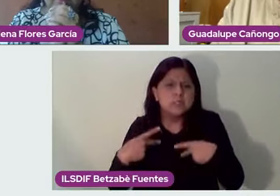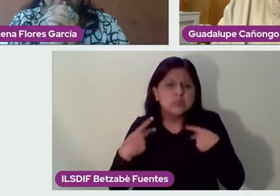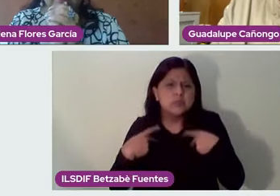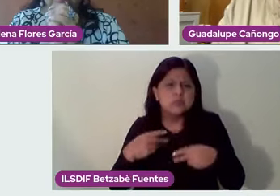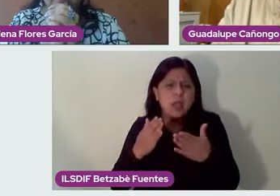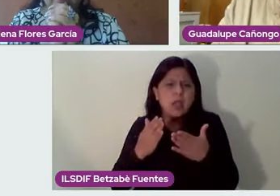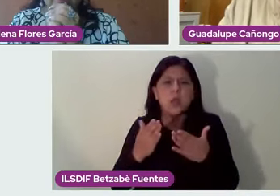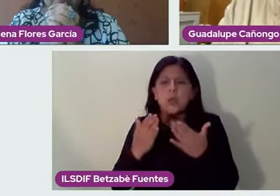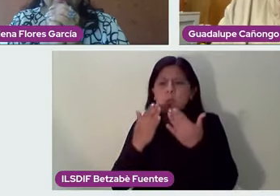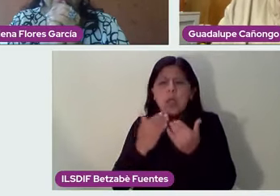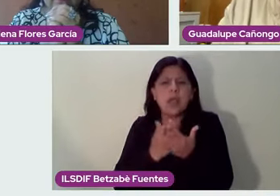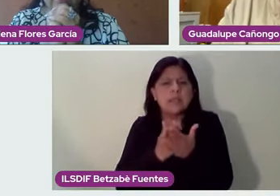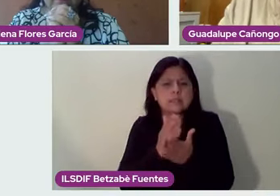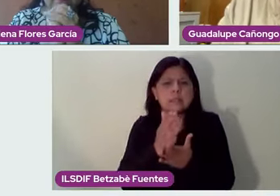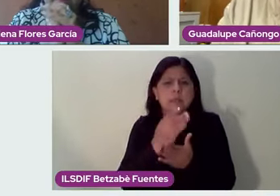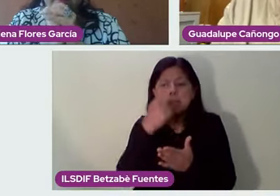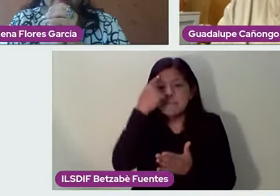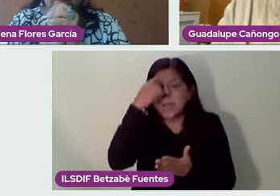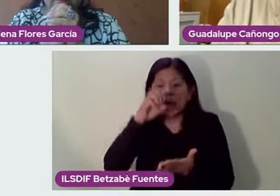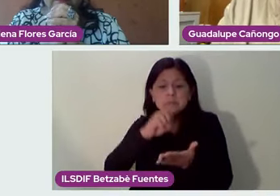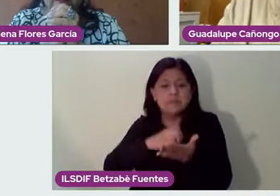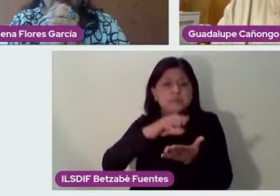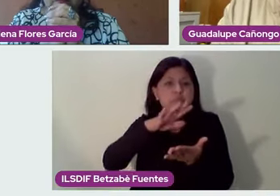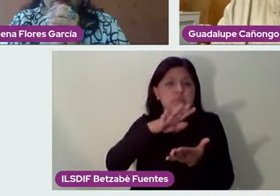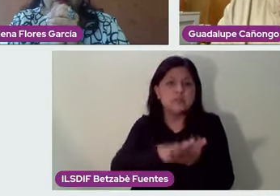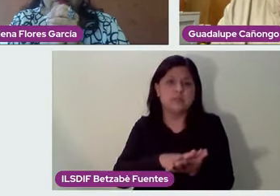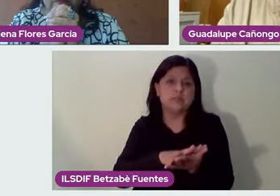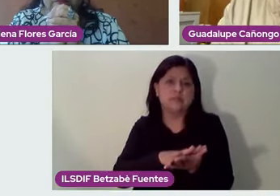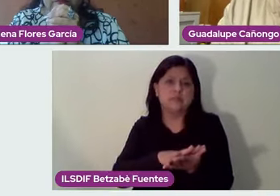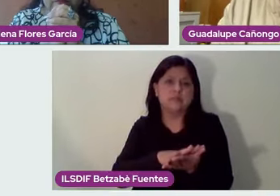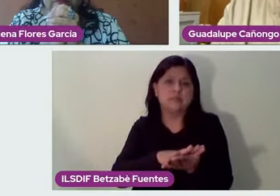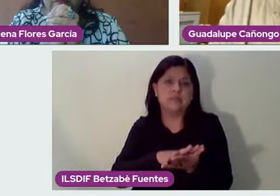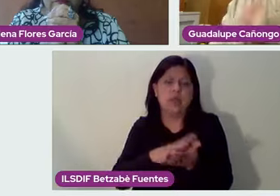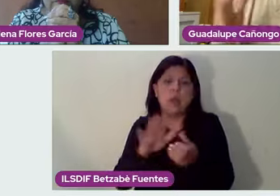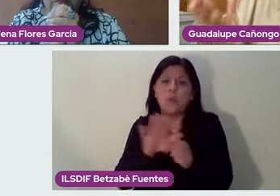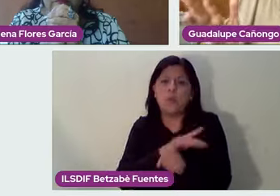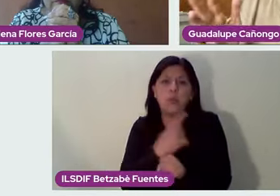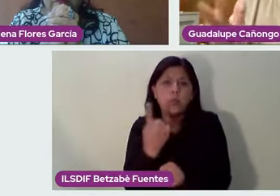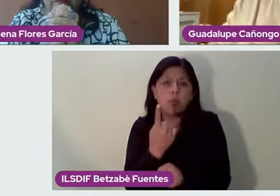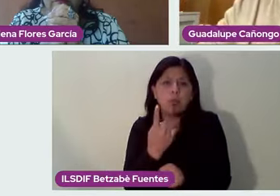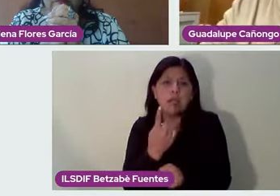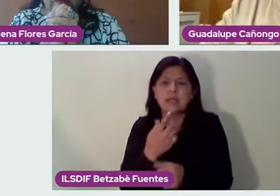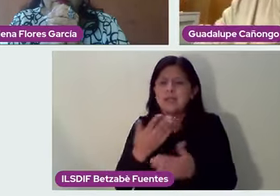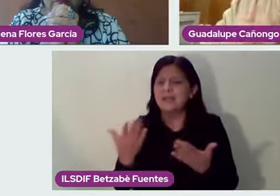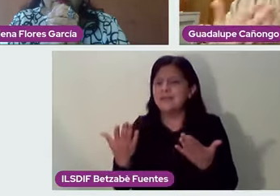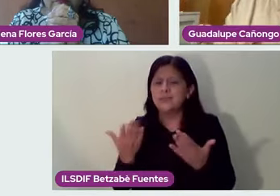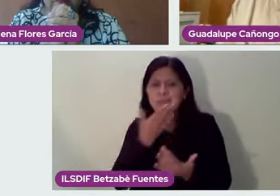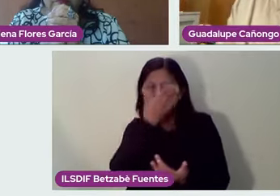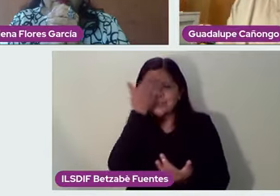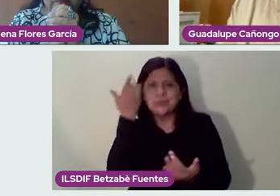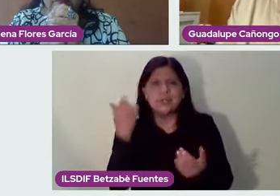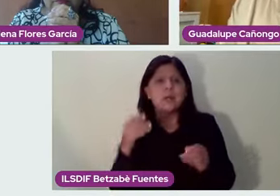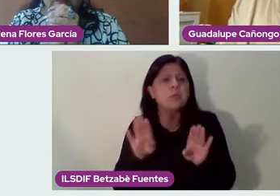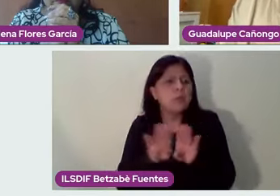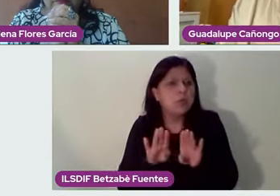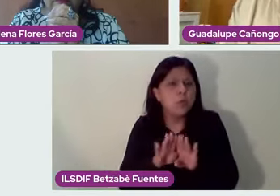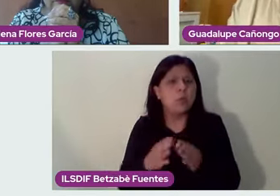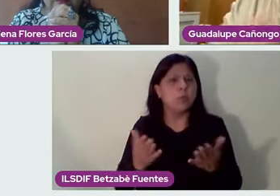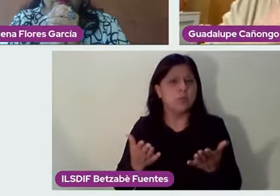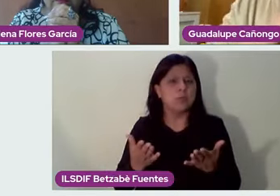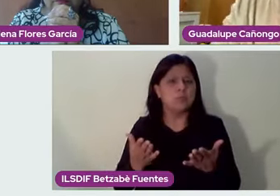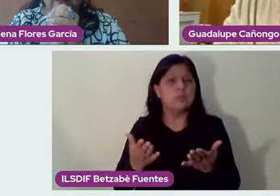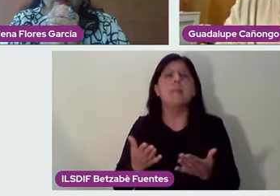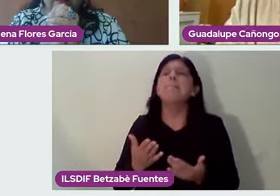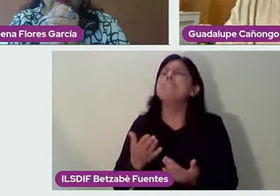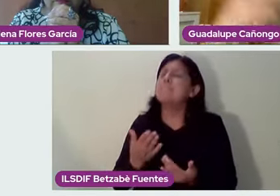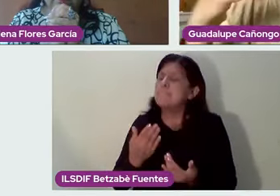acceso a una consulta porque simplemente no haya una opción. Es que es qué bueno que ya hay estas opciones,